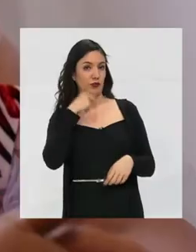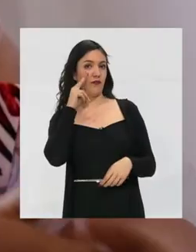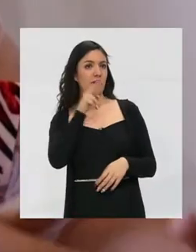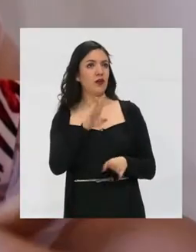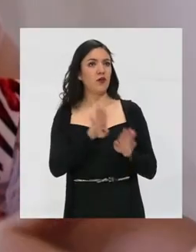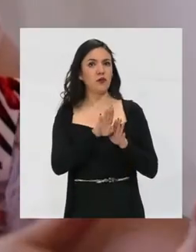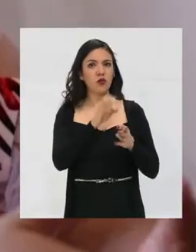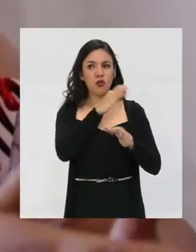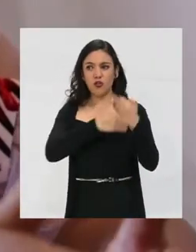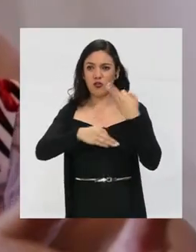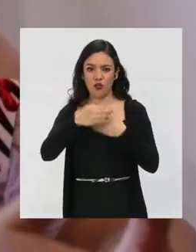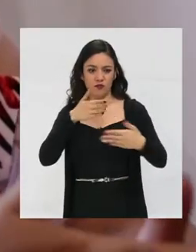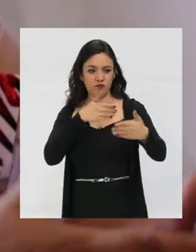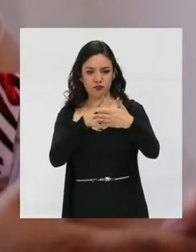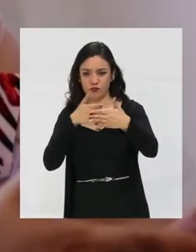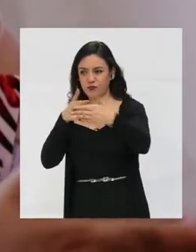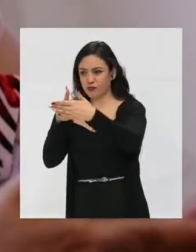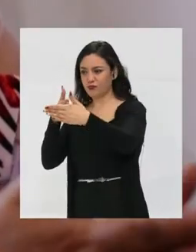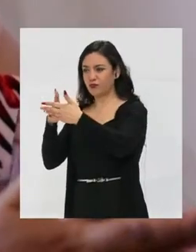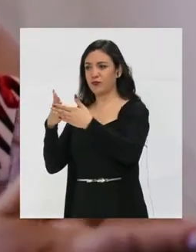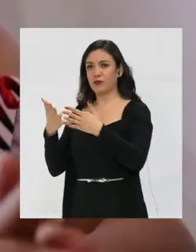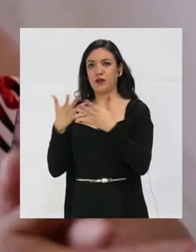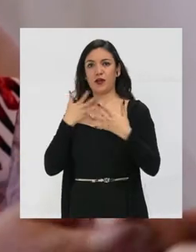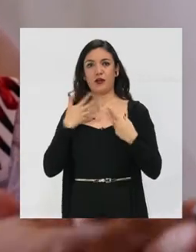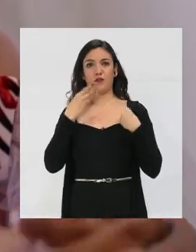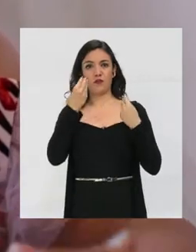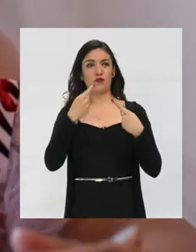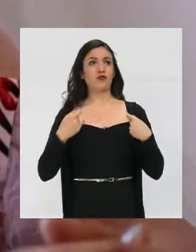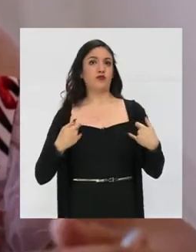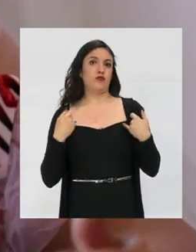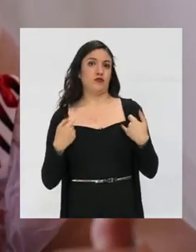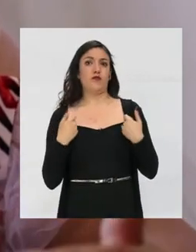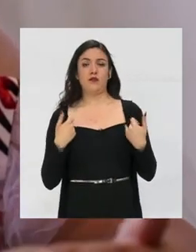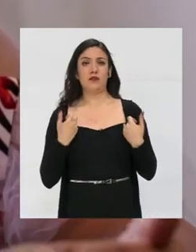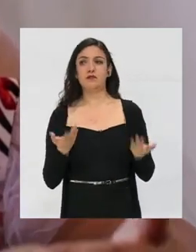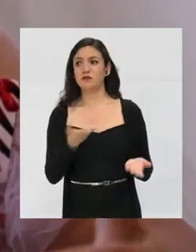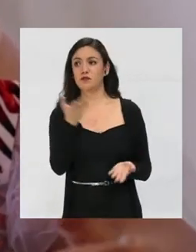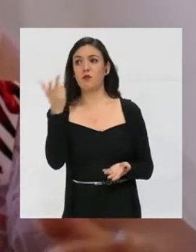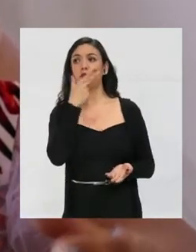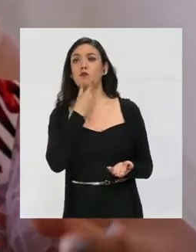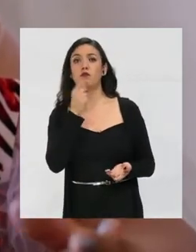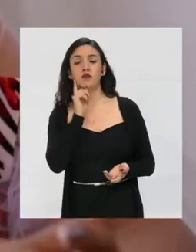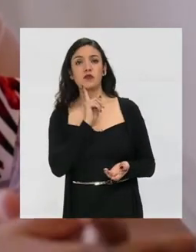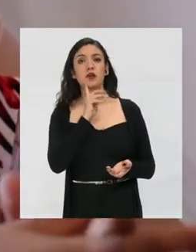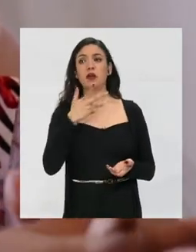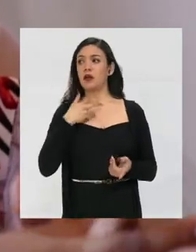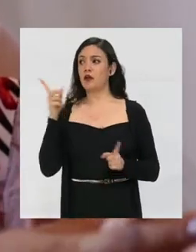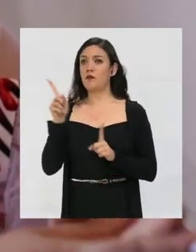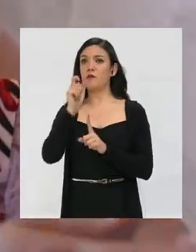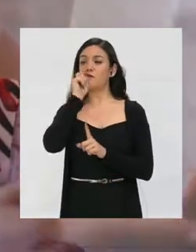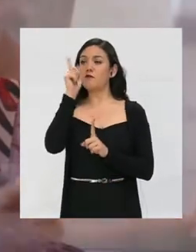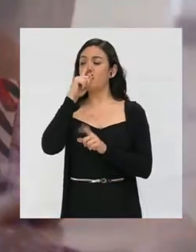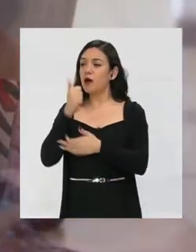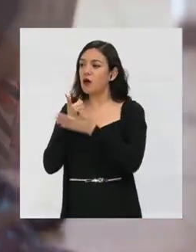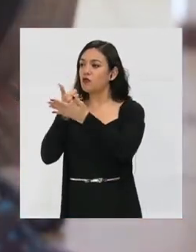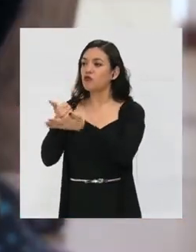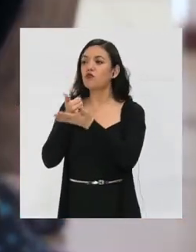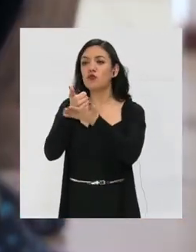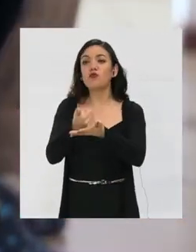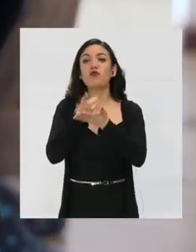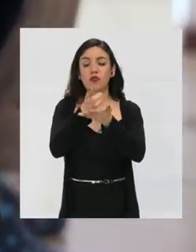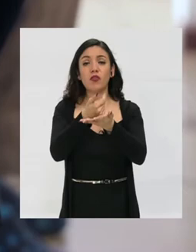ingreso. Entonces, al ver yo todas las limitaciones que tenían los